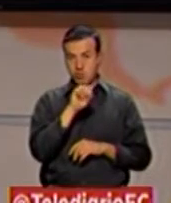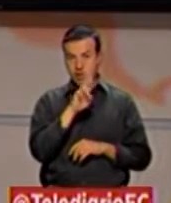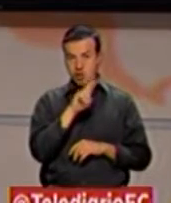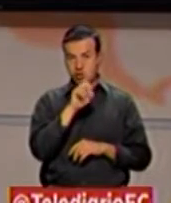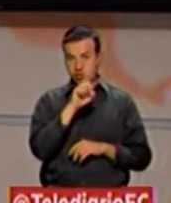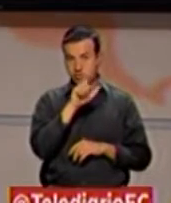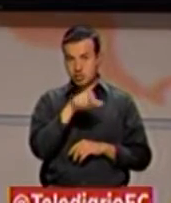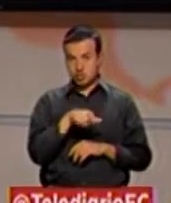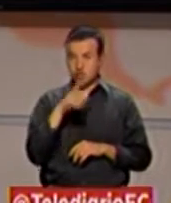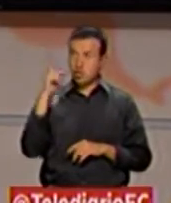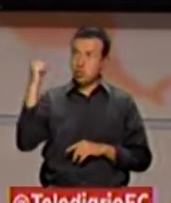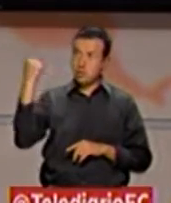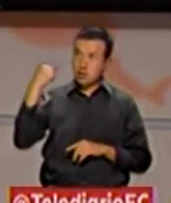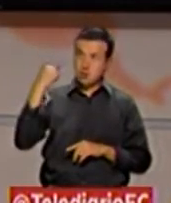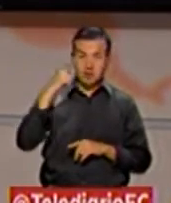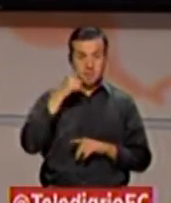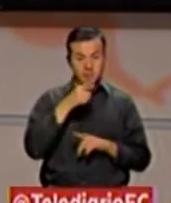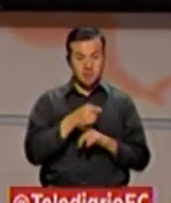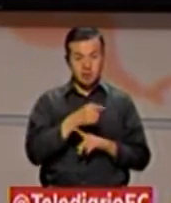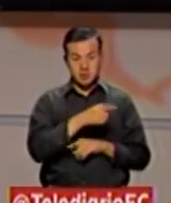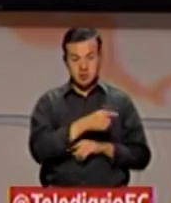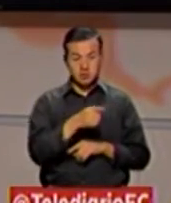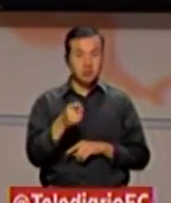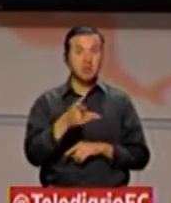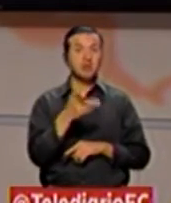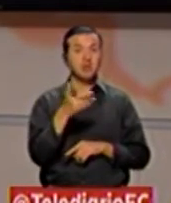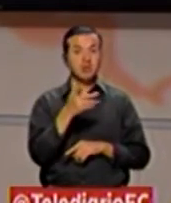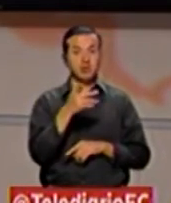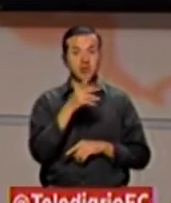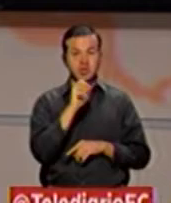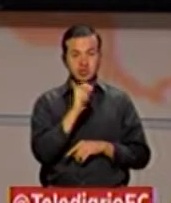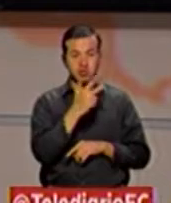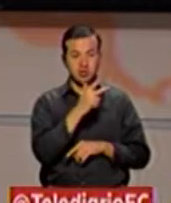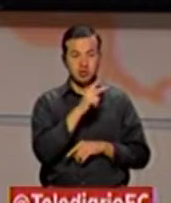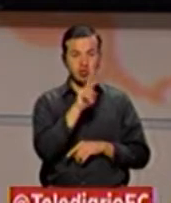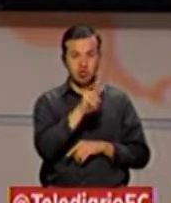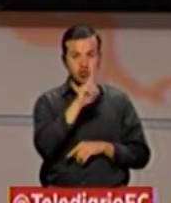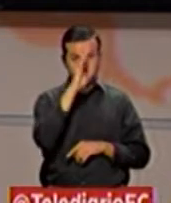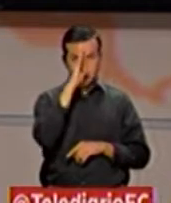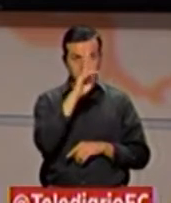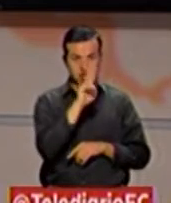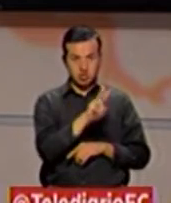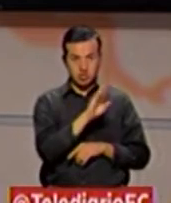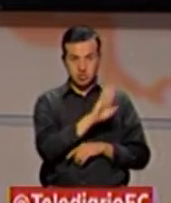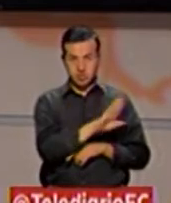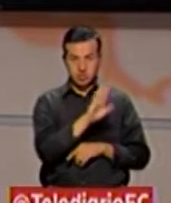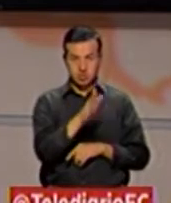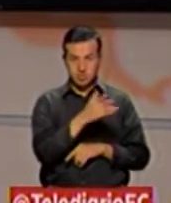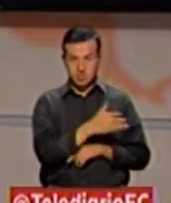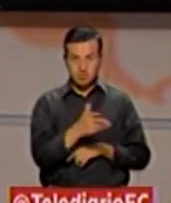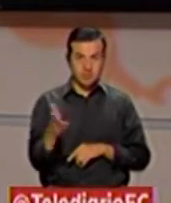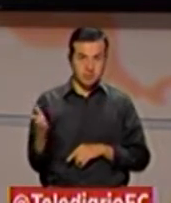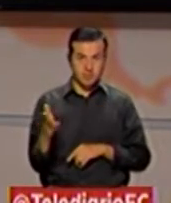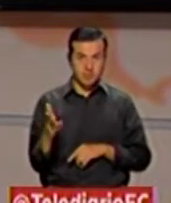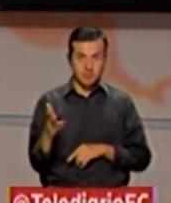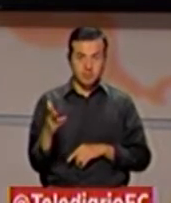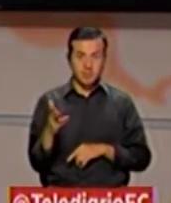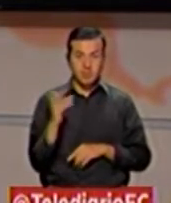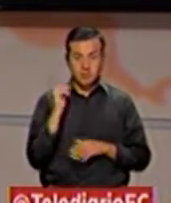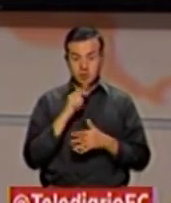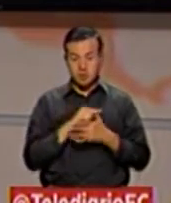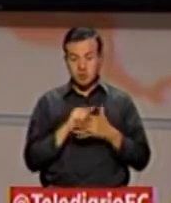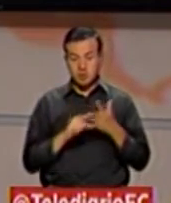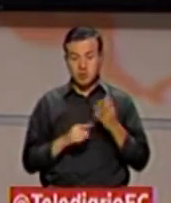que terminaba articulada con el señor Chicaiza y la señora Diana Falcón. Esos elementos